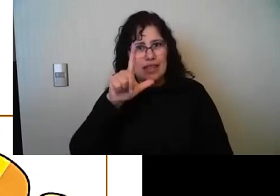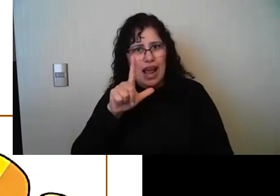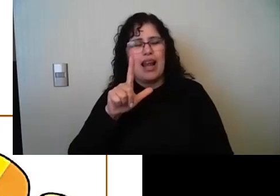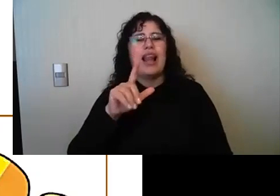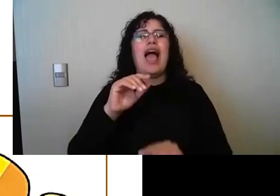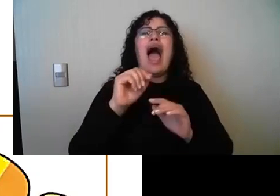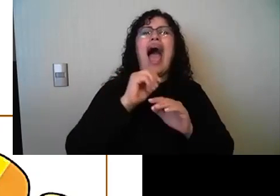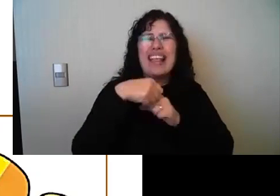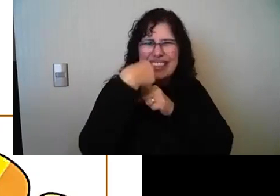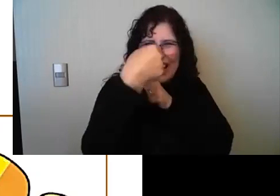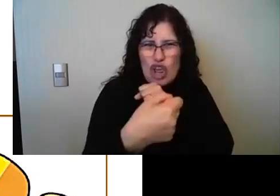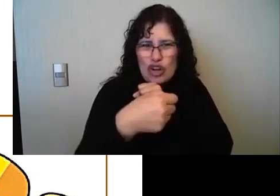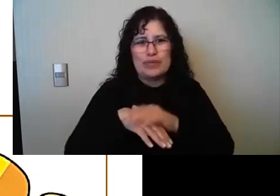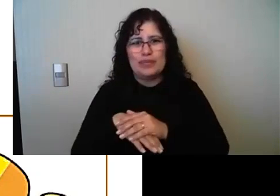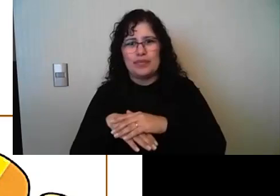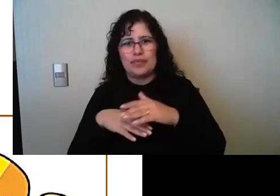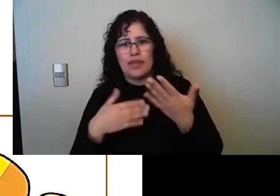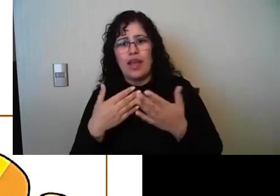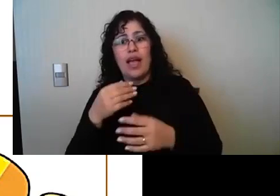3B, 1 y 2 del ventral posterior.